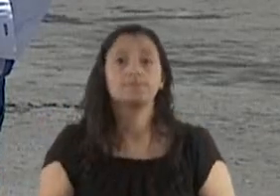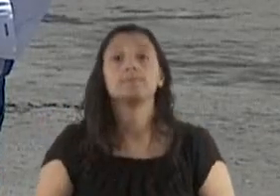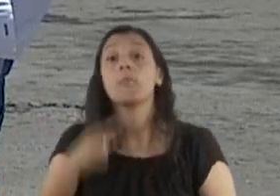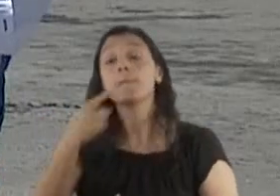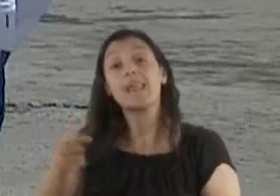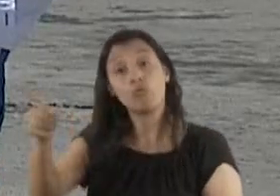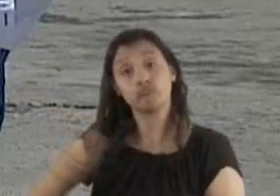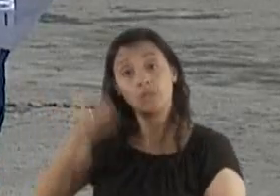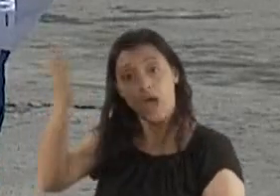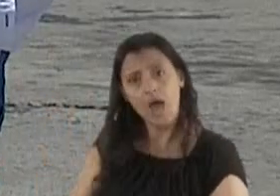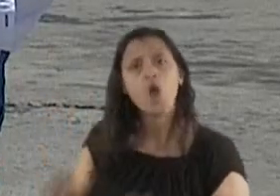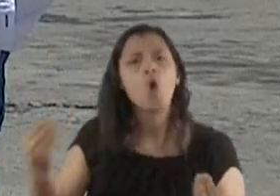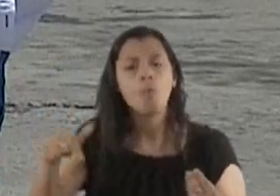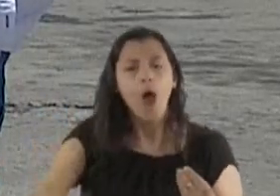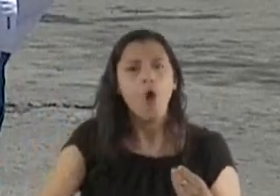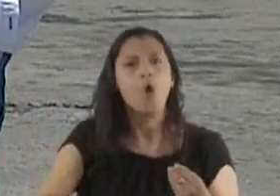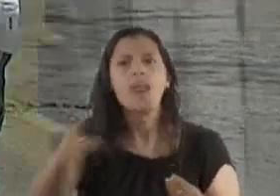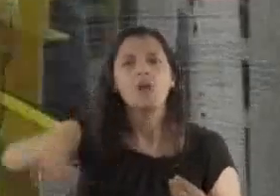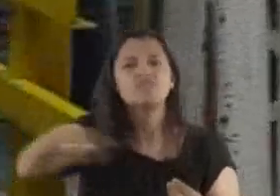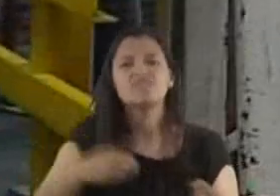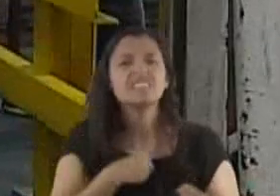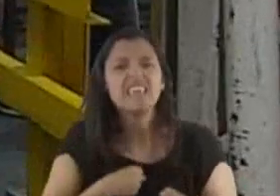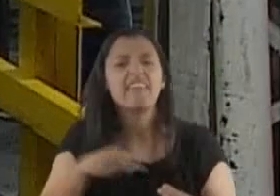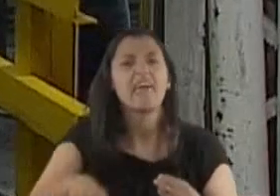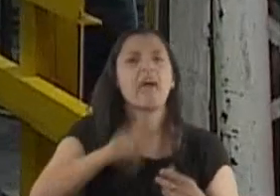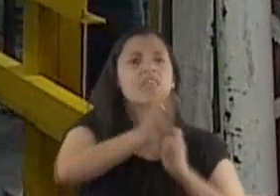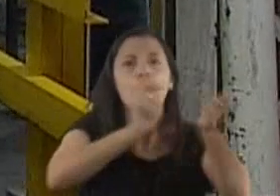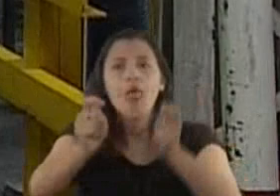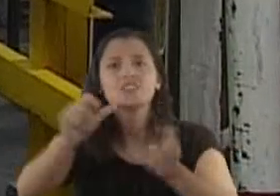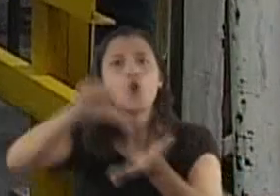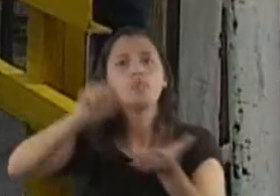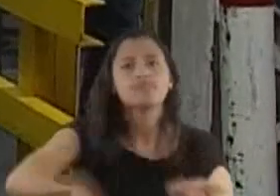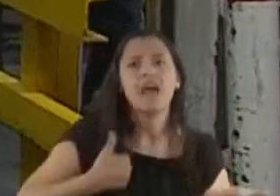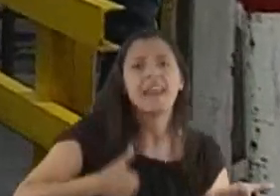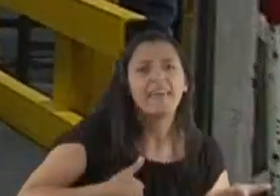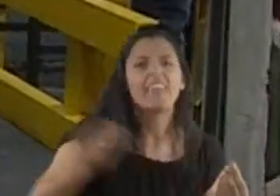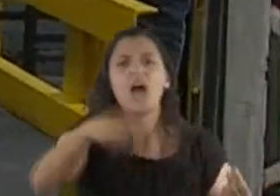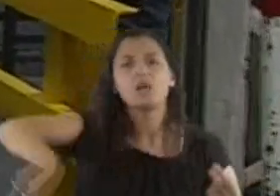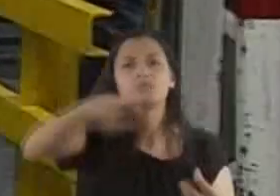canciller como posiciona esto a la argentina esta donación desde el punto de vista diplomático para nuestro país